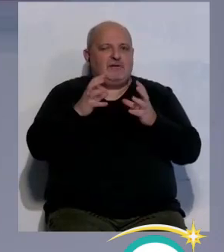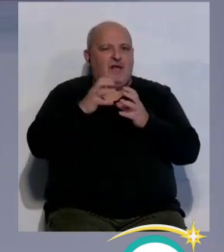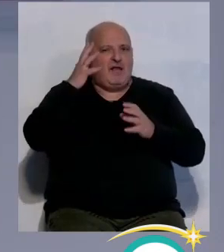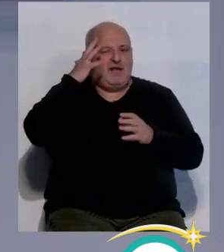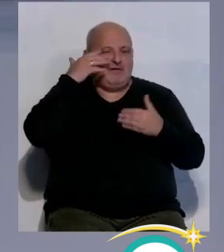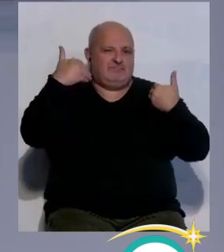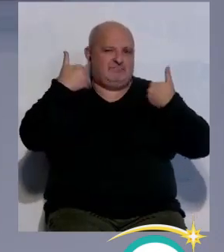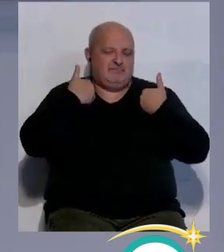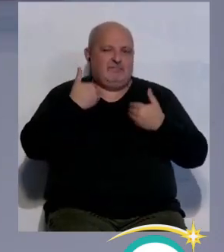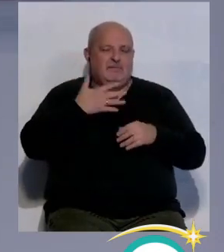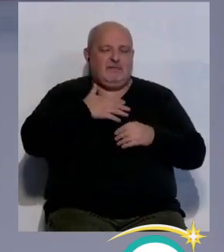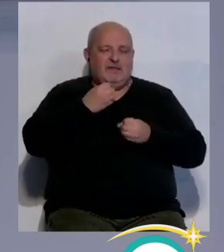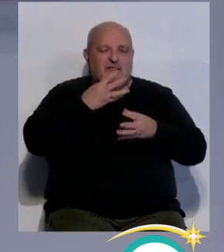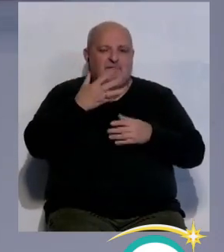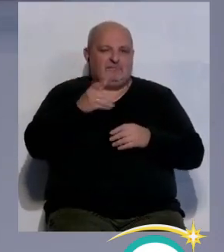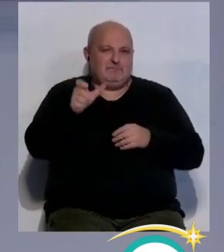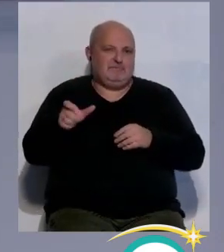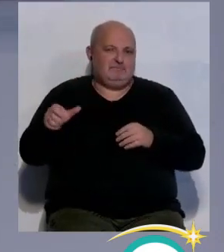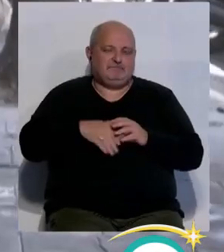a los enviados especiales de sus majestades.